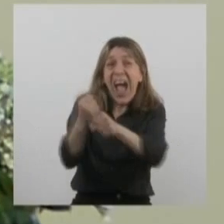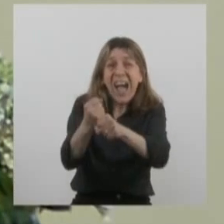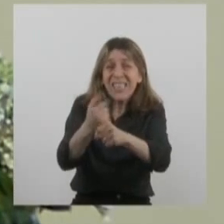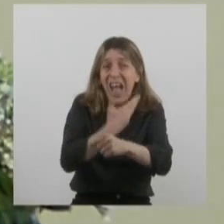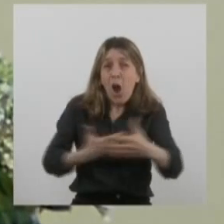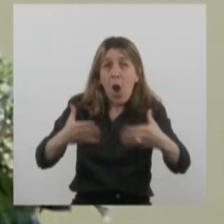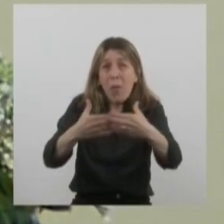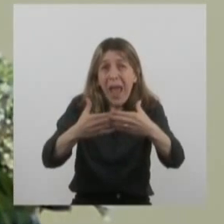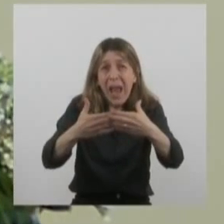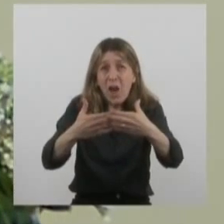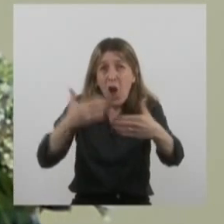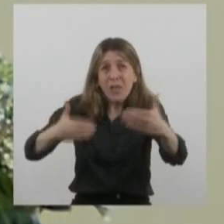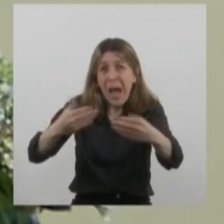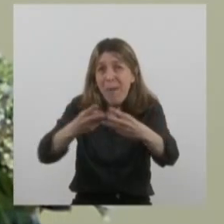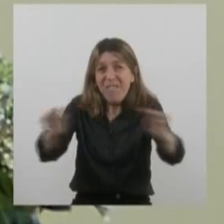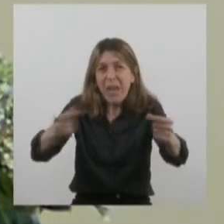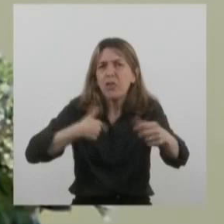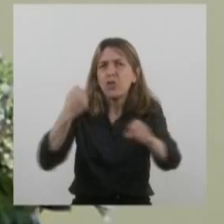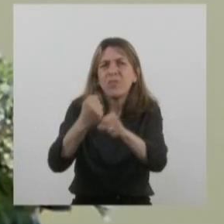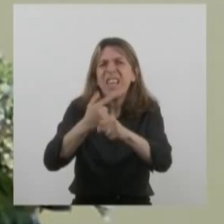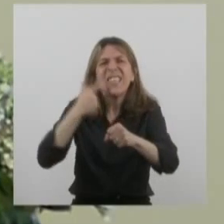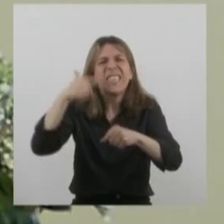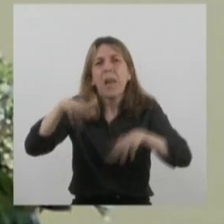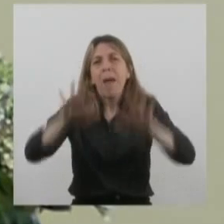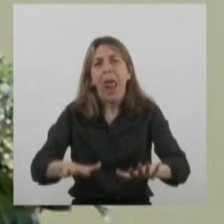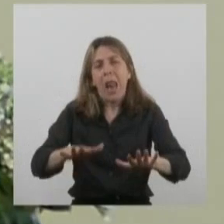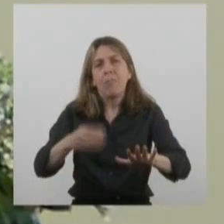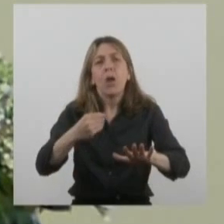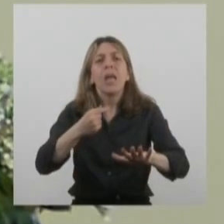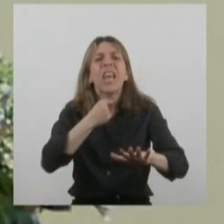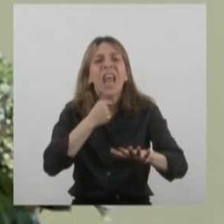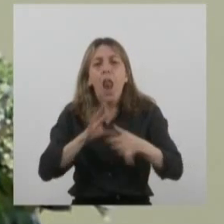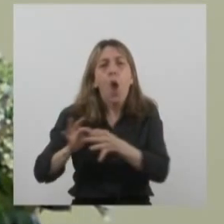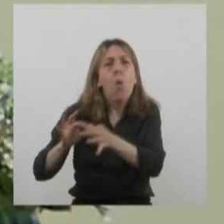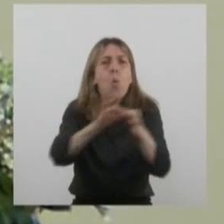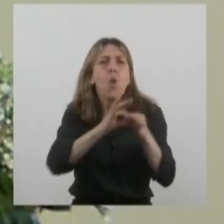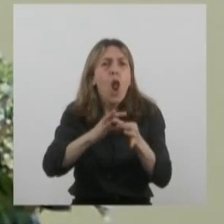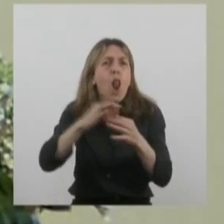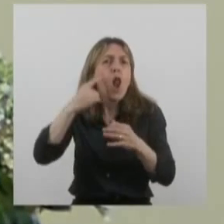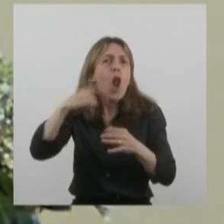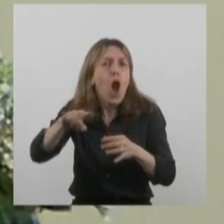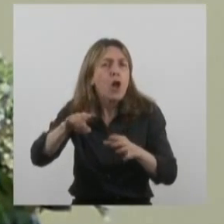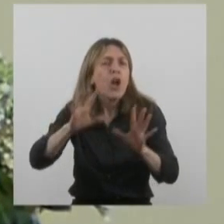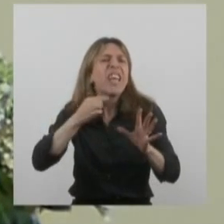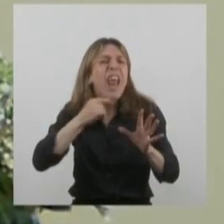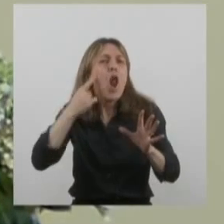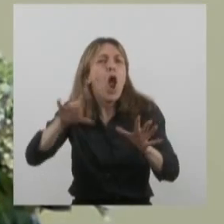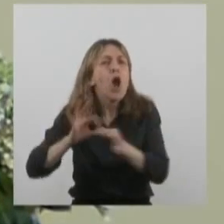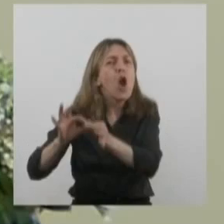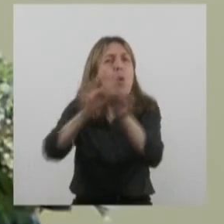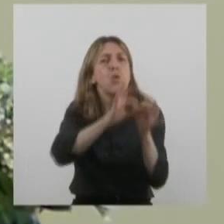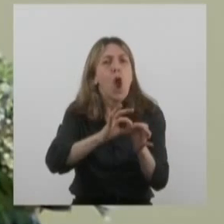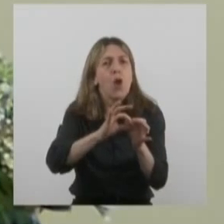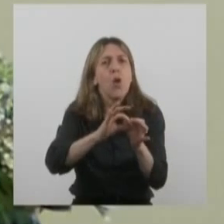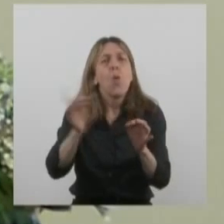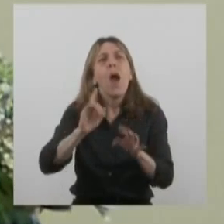trabajaré insistentemente porque esa unidad se concrete, porque esa unidad sea posible. No es la unidad en